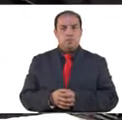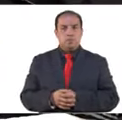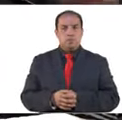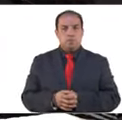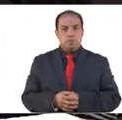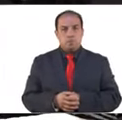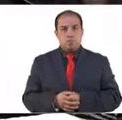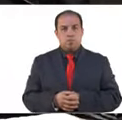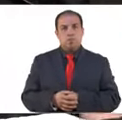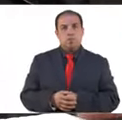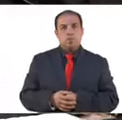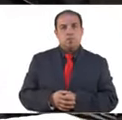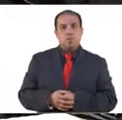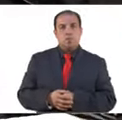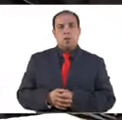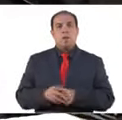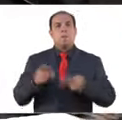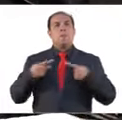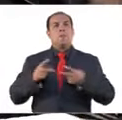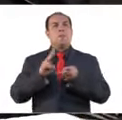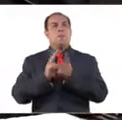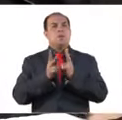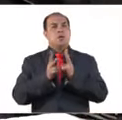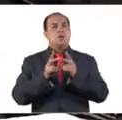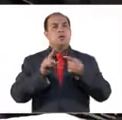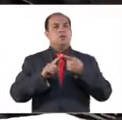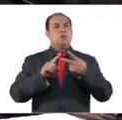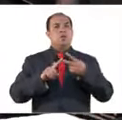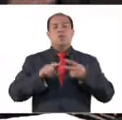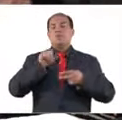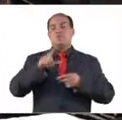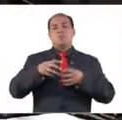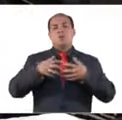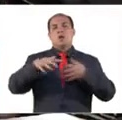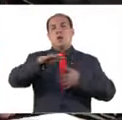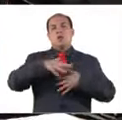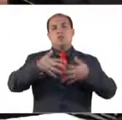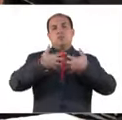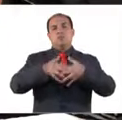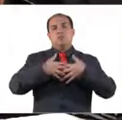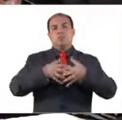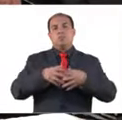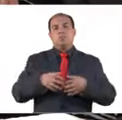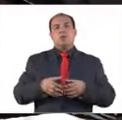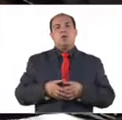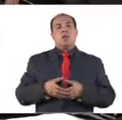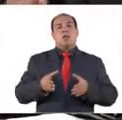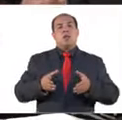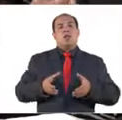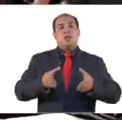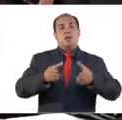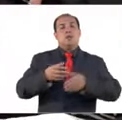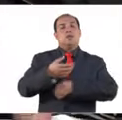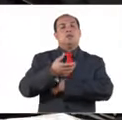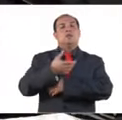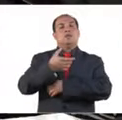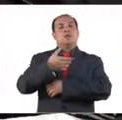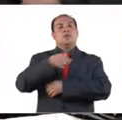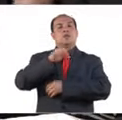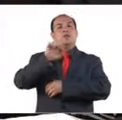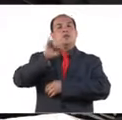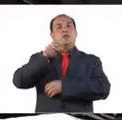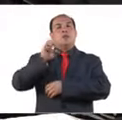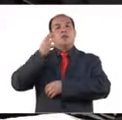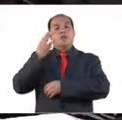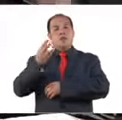concientizar tanto a los vecinos como a… Es una zona industrial, por ejemplo, en el tramo de Eje 3 entre Santo Domingo y